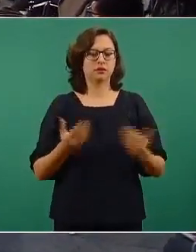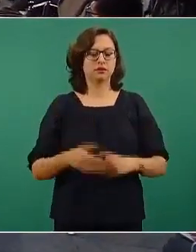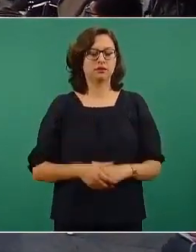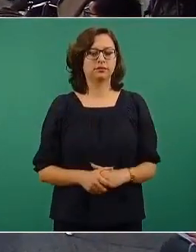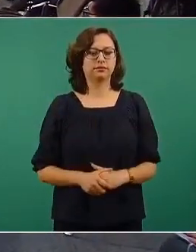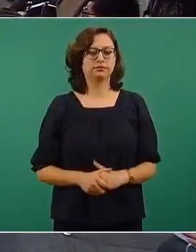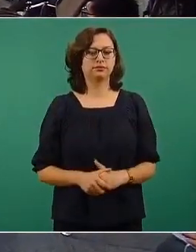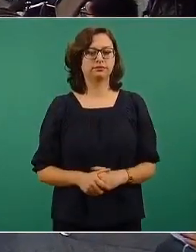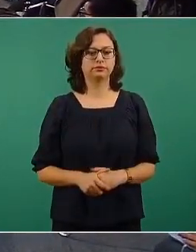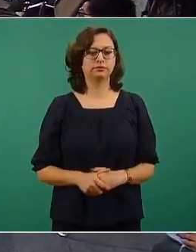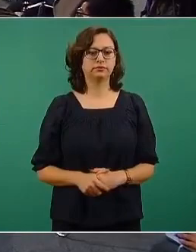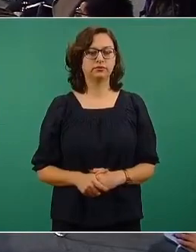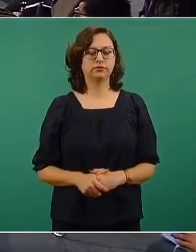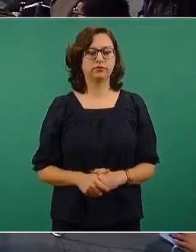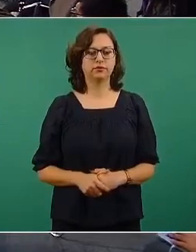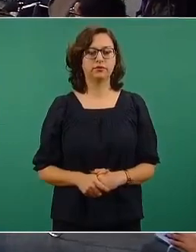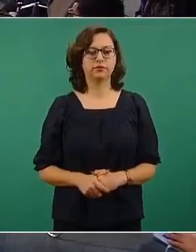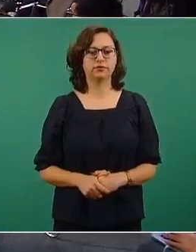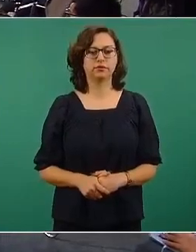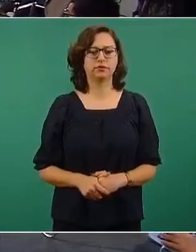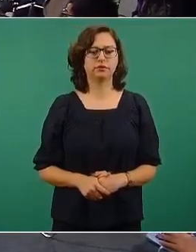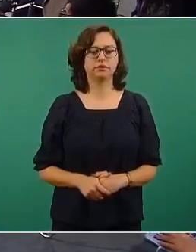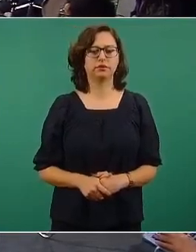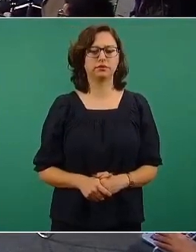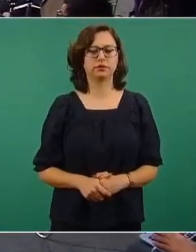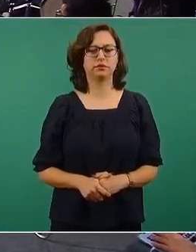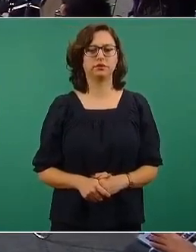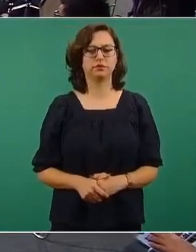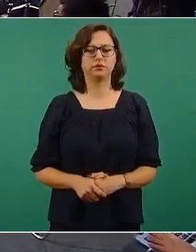Antier, 7 de abril. Sí.